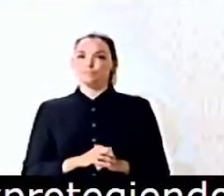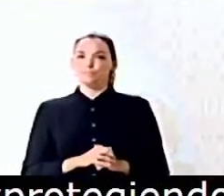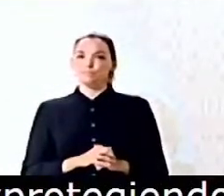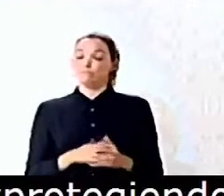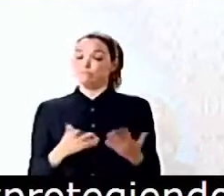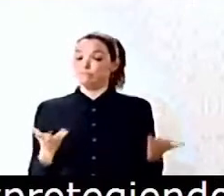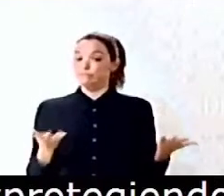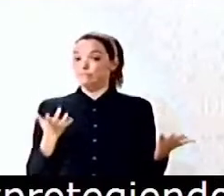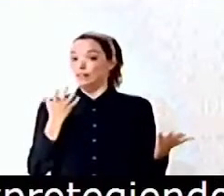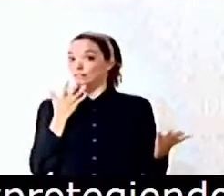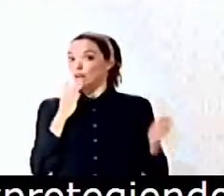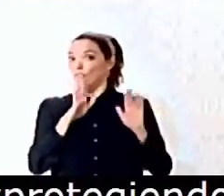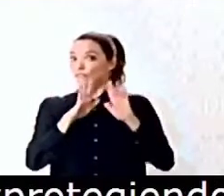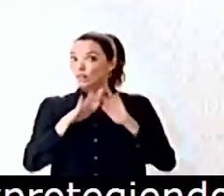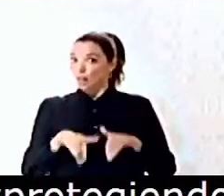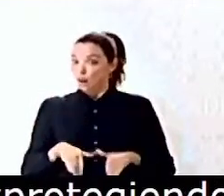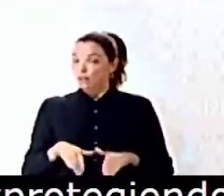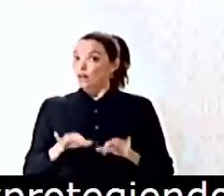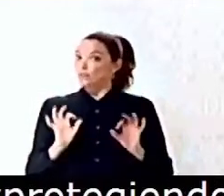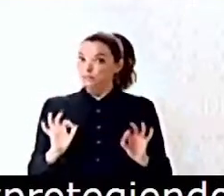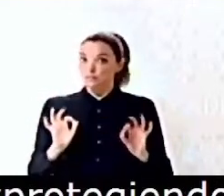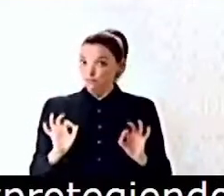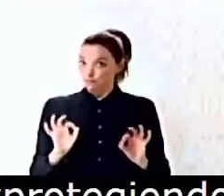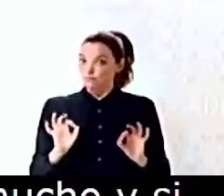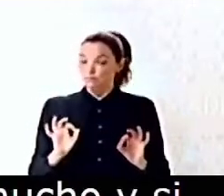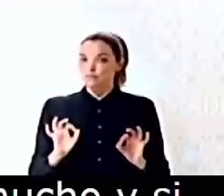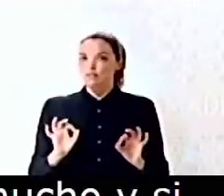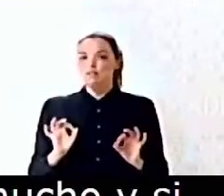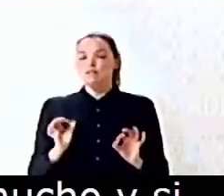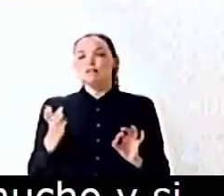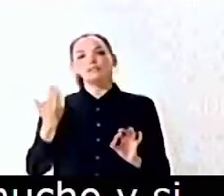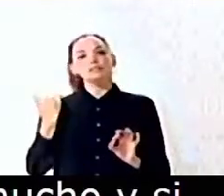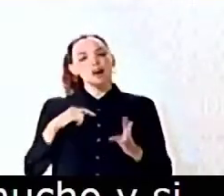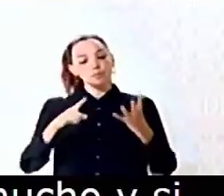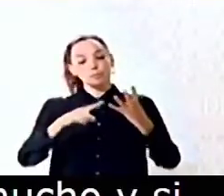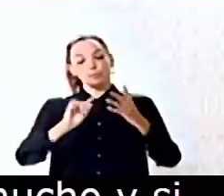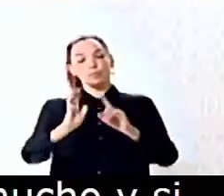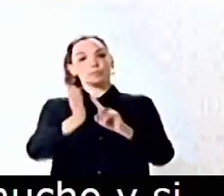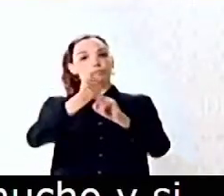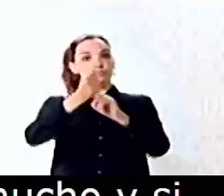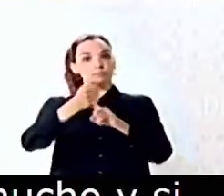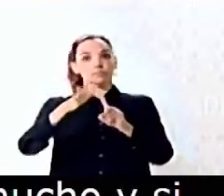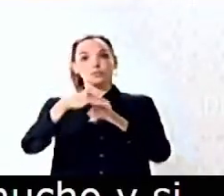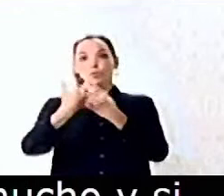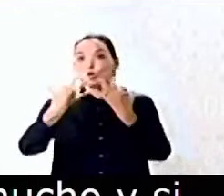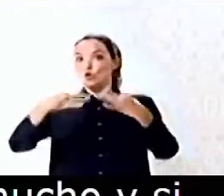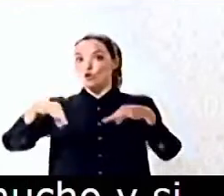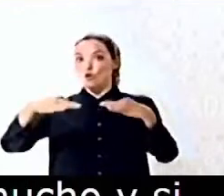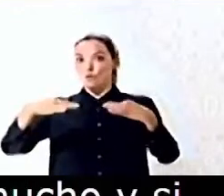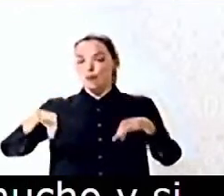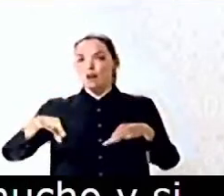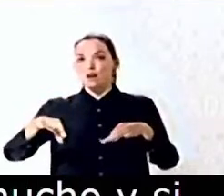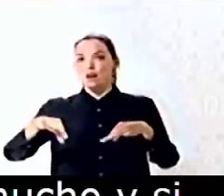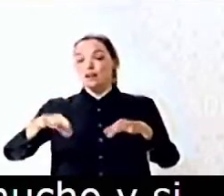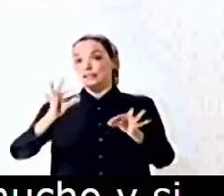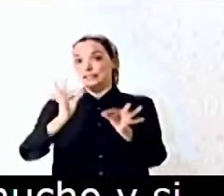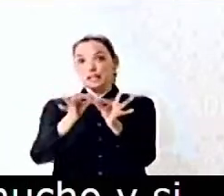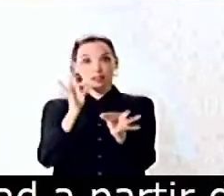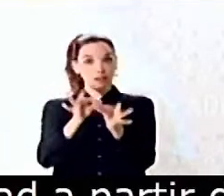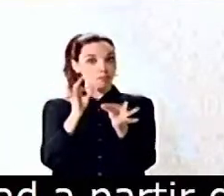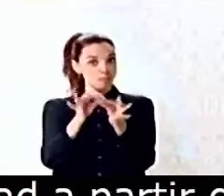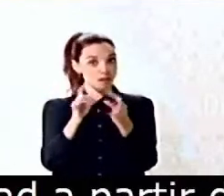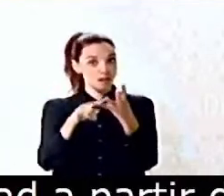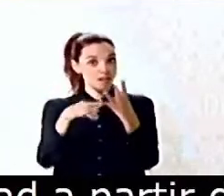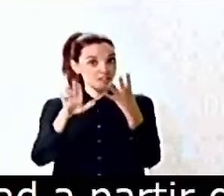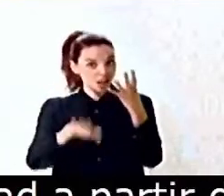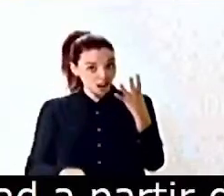y si definitivamente esto es así y entrásemos en nueva normalidad a partir de finales del mes de septiembre, ya les